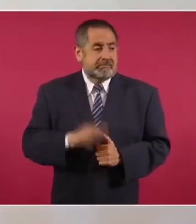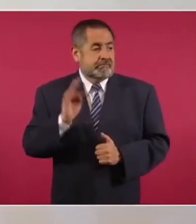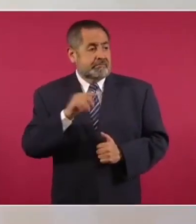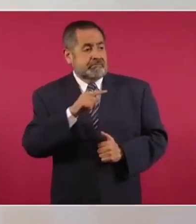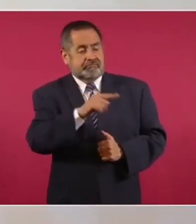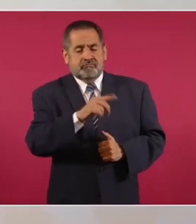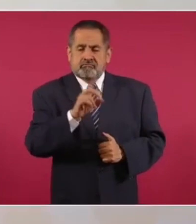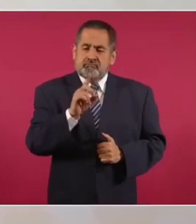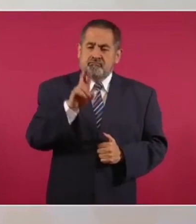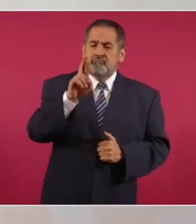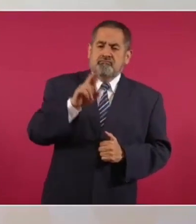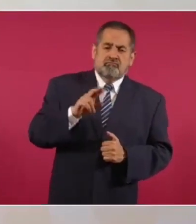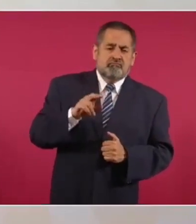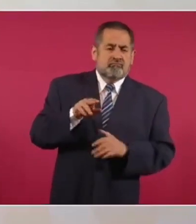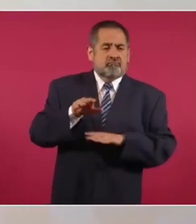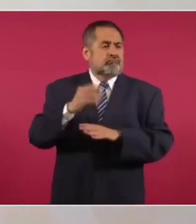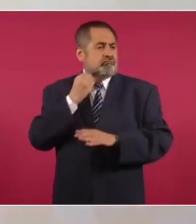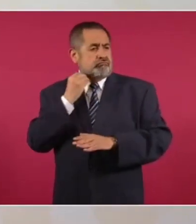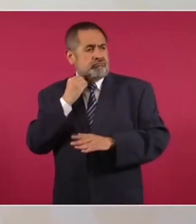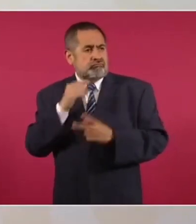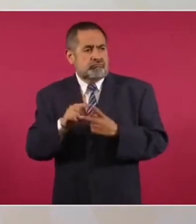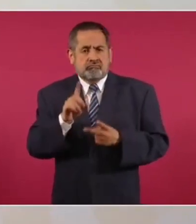derecho, en economía,